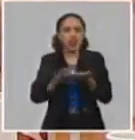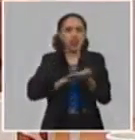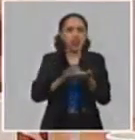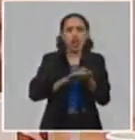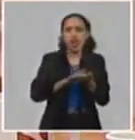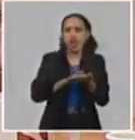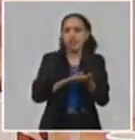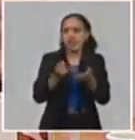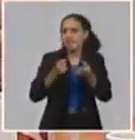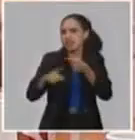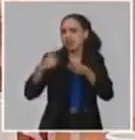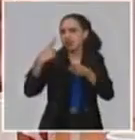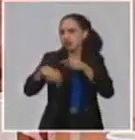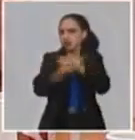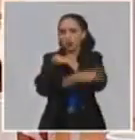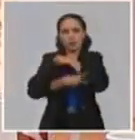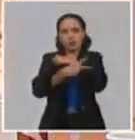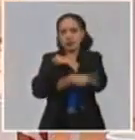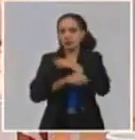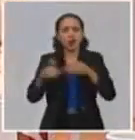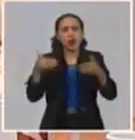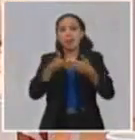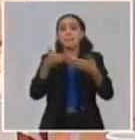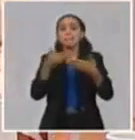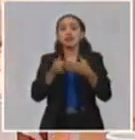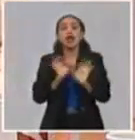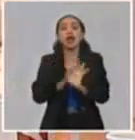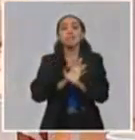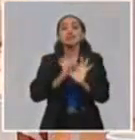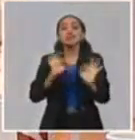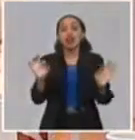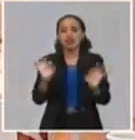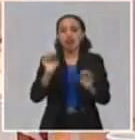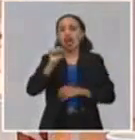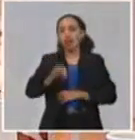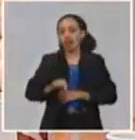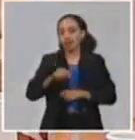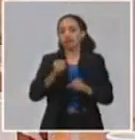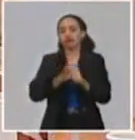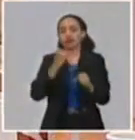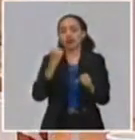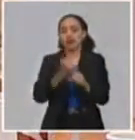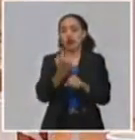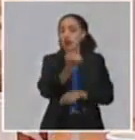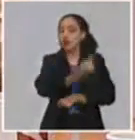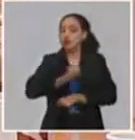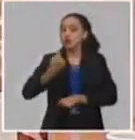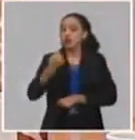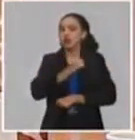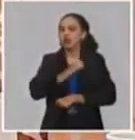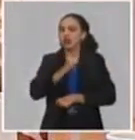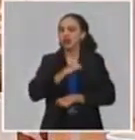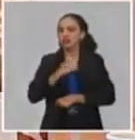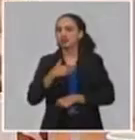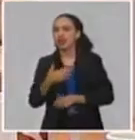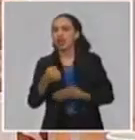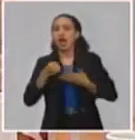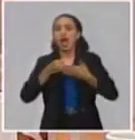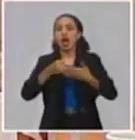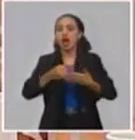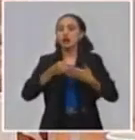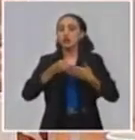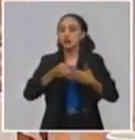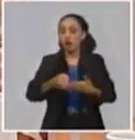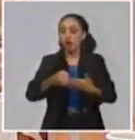exportando ni importando, son empresas especializadas que hacen eso. Nosotros lo que queremos es ayudar